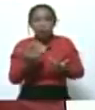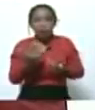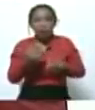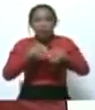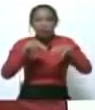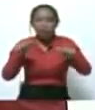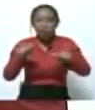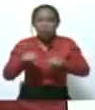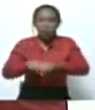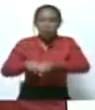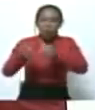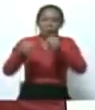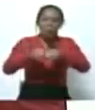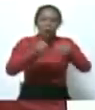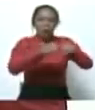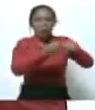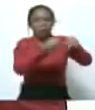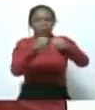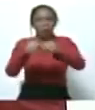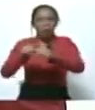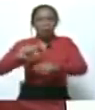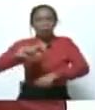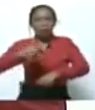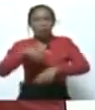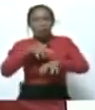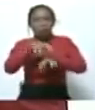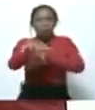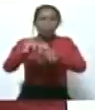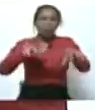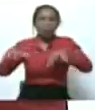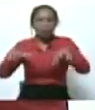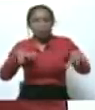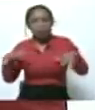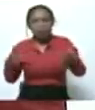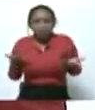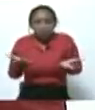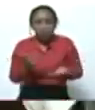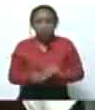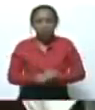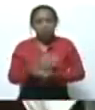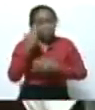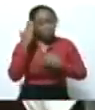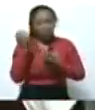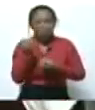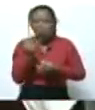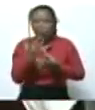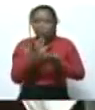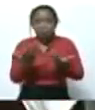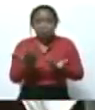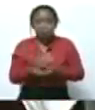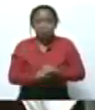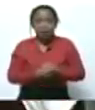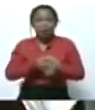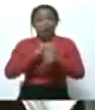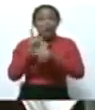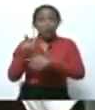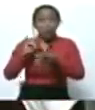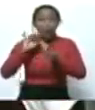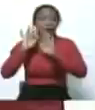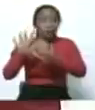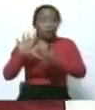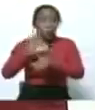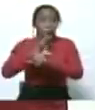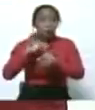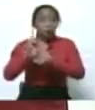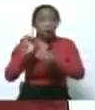territorio destruido y dividido en no sé cuántos pedazos. Bueno, eso es Estados Unidos